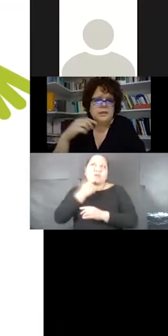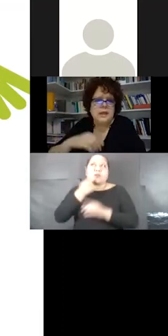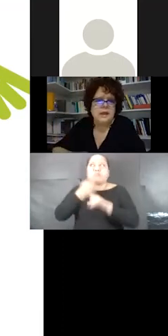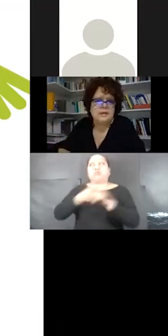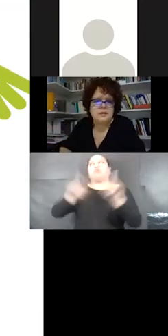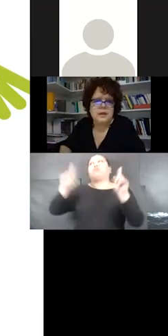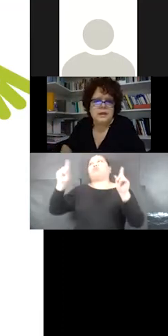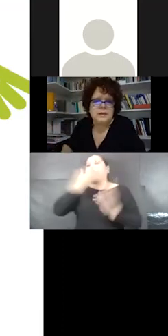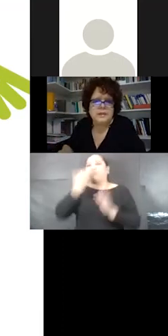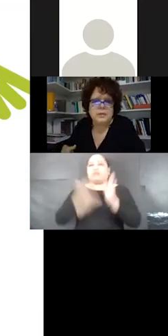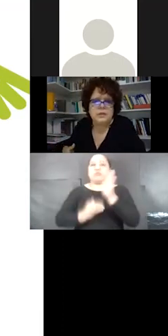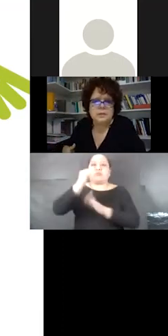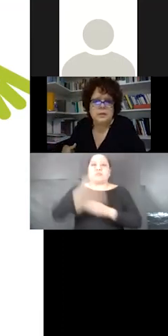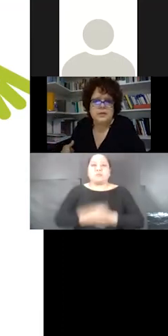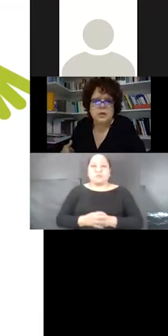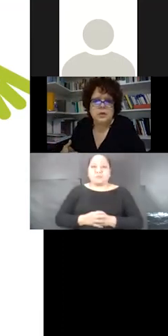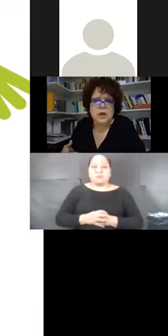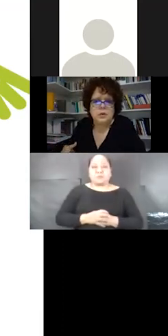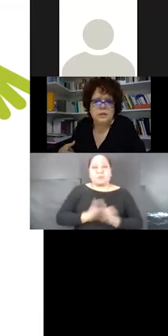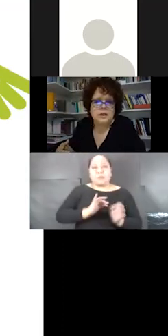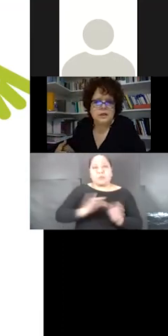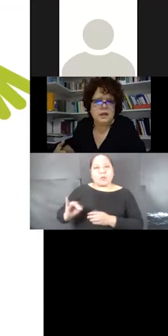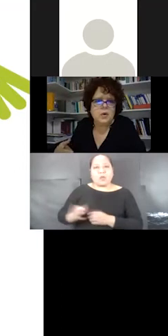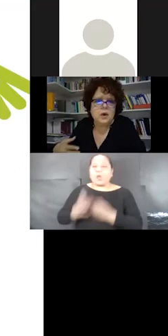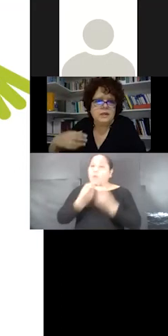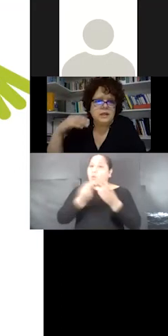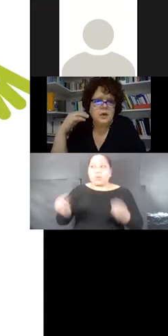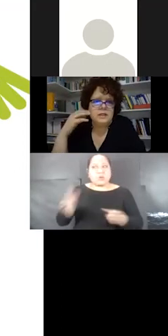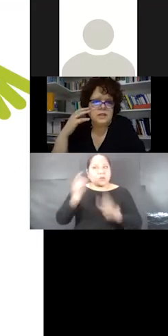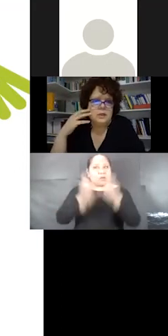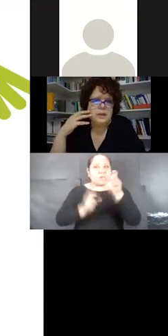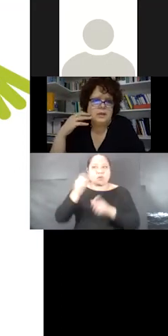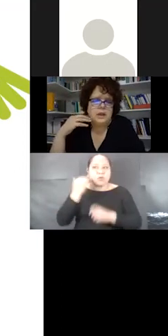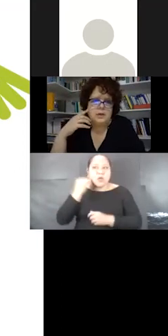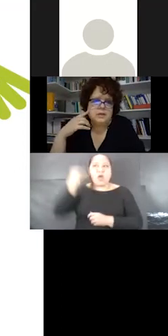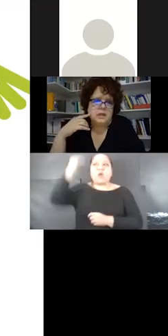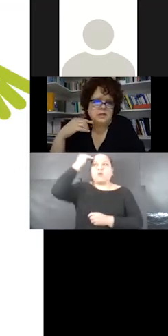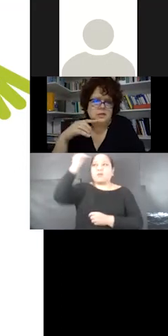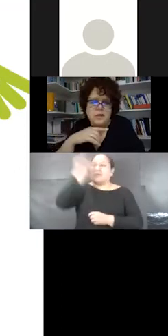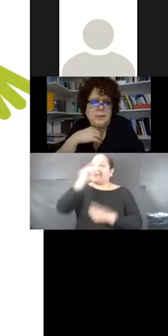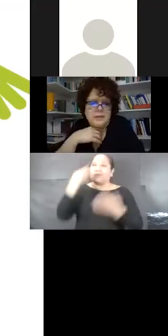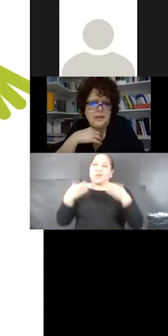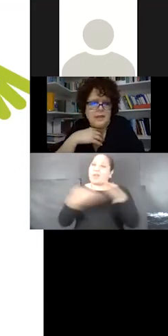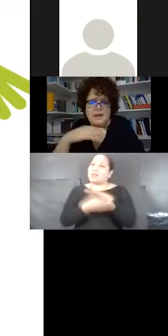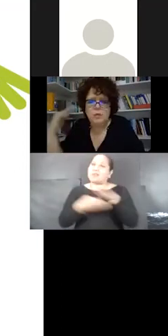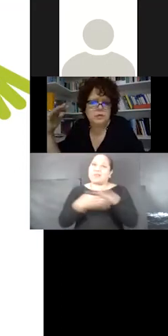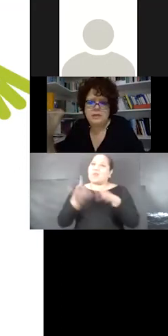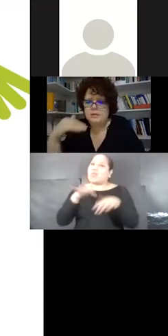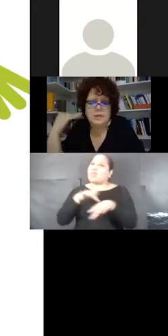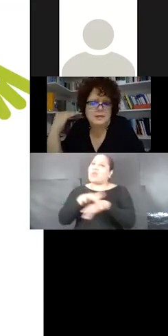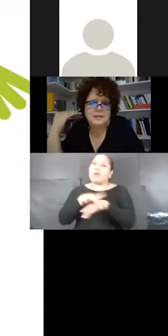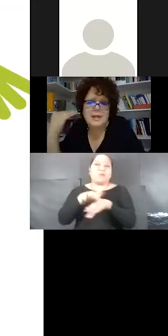Tenemos que existe una relativamente numerosa población adulta que no ha tenido acceso temprano a la lengua de señas. Y no solamente